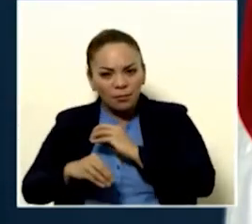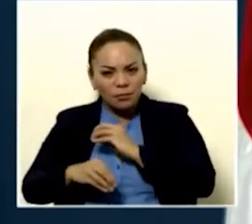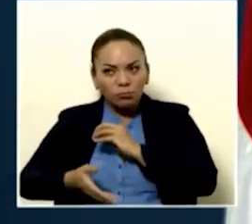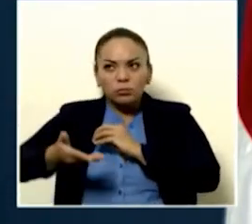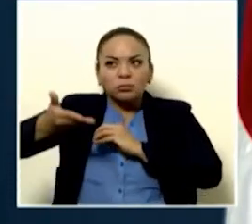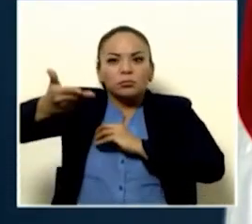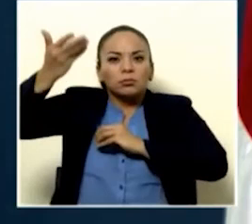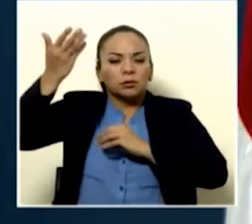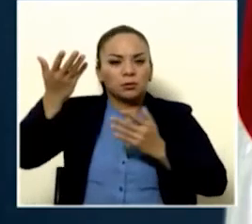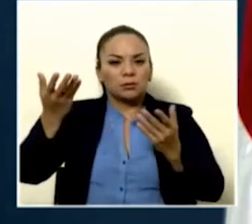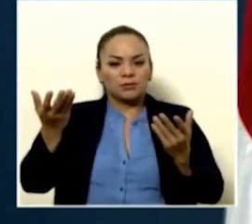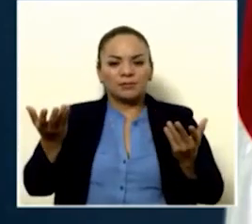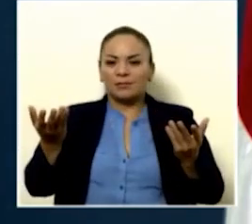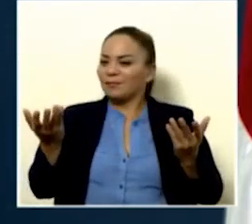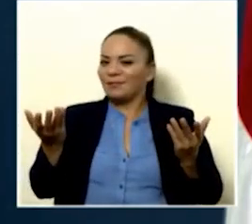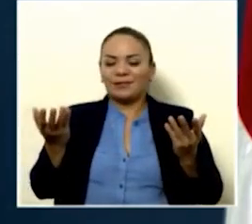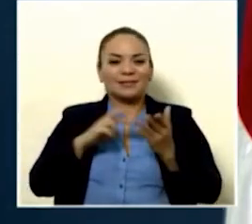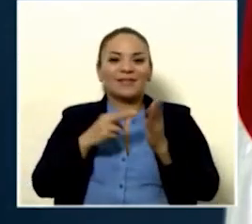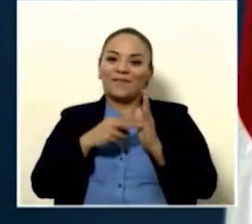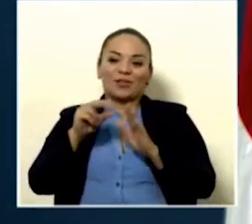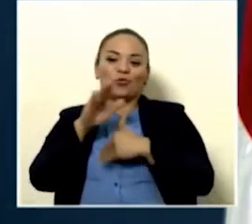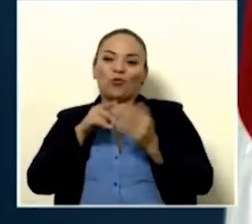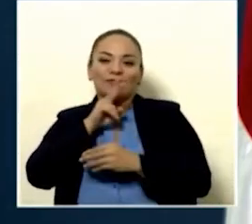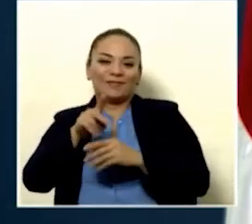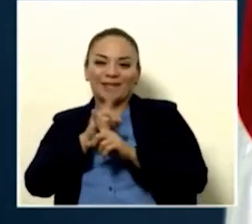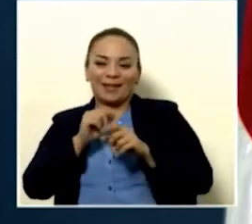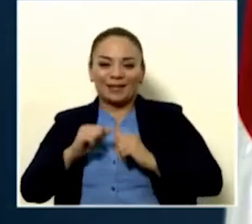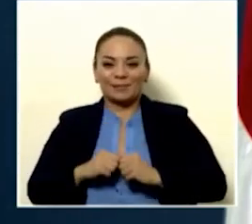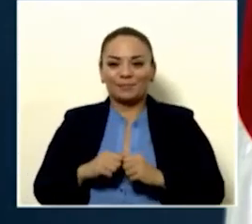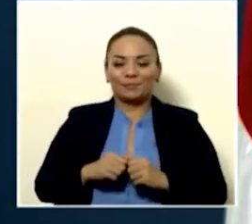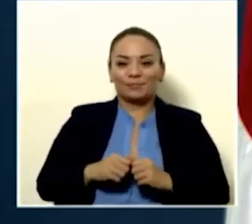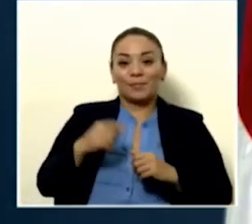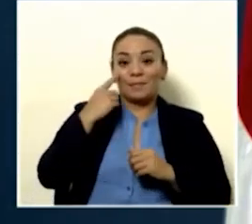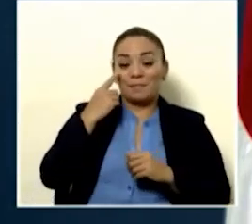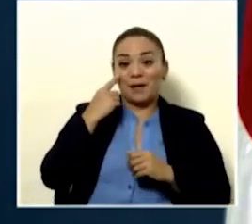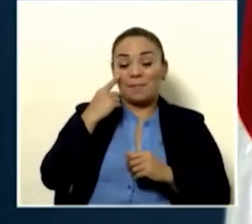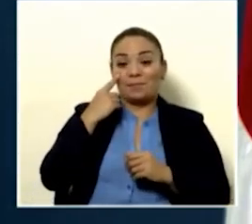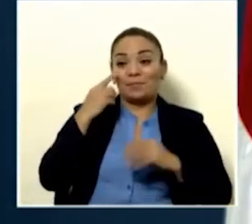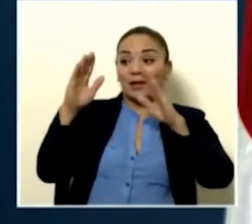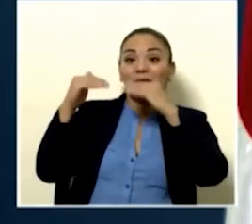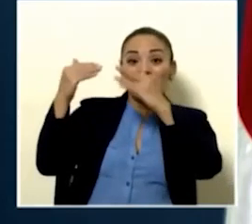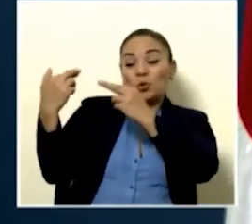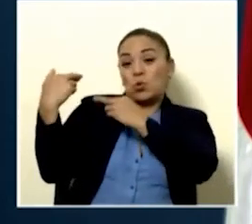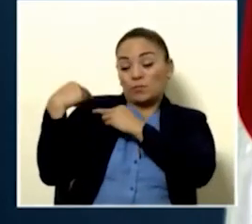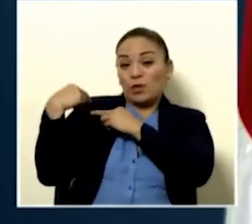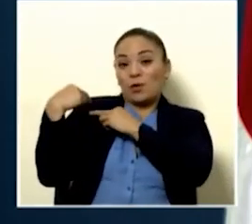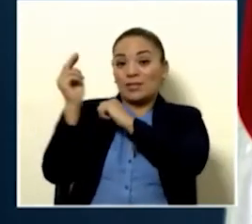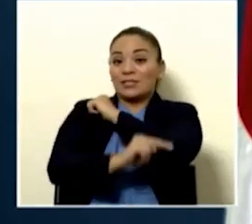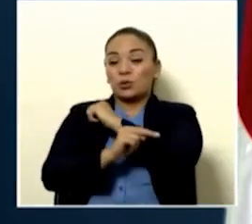Así se los pongo. Del ACNUR, que es el Alto Comisionado de Naciones Unidas, dice que Costa Rica es